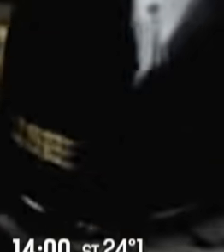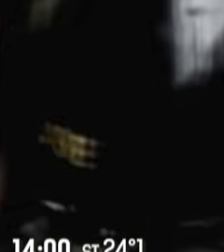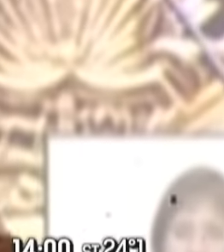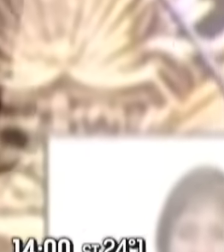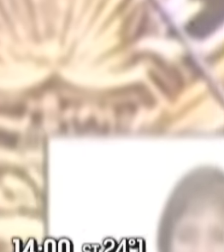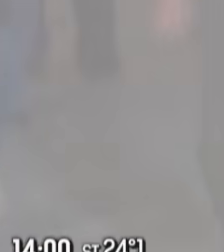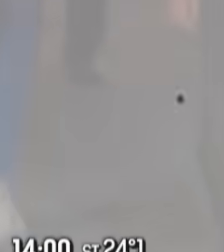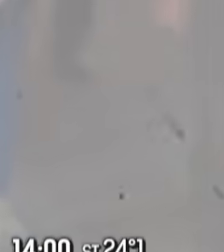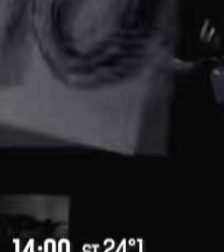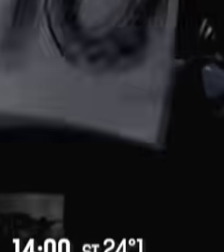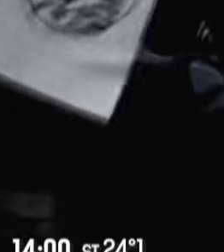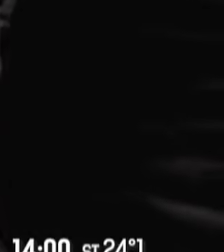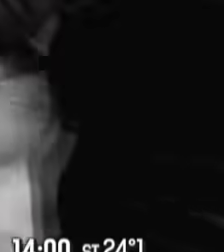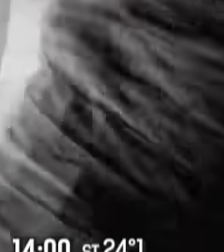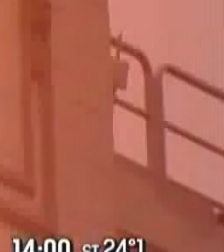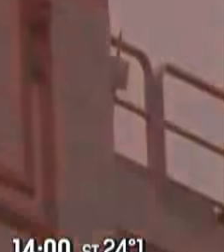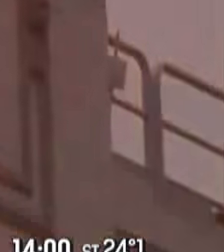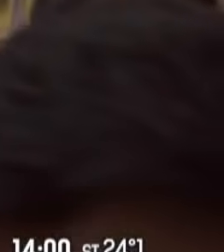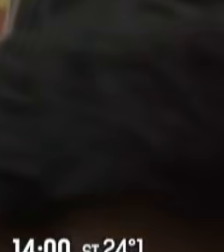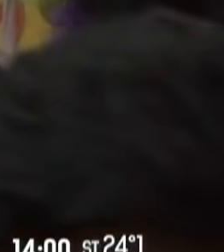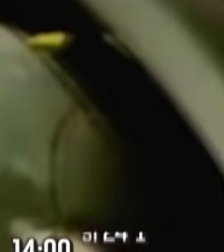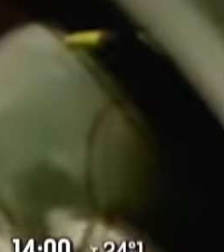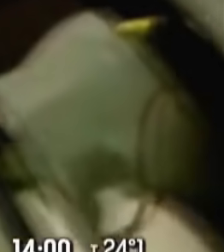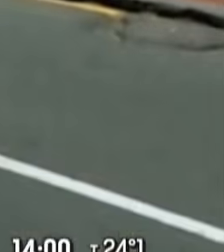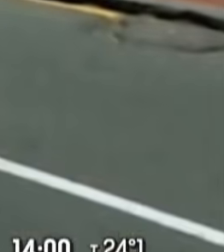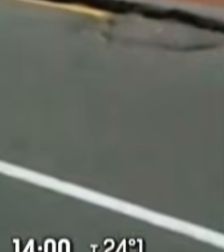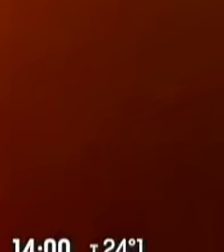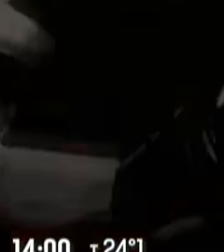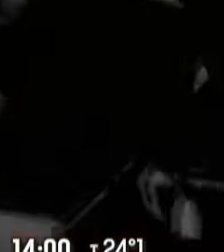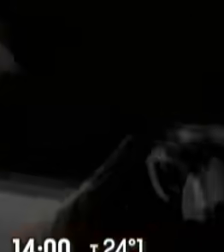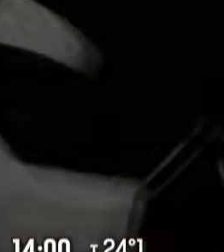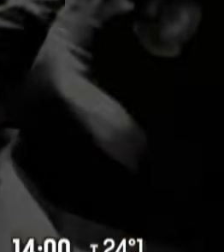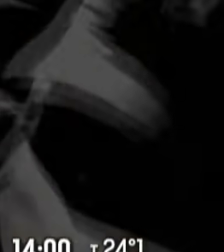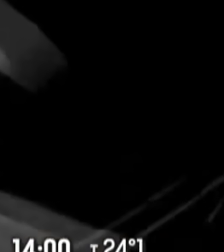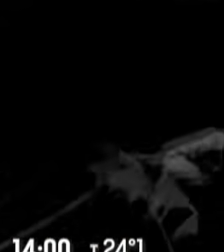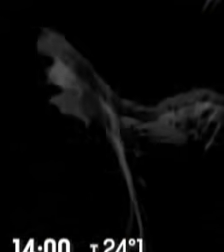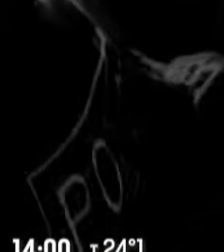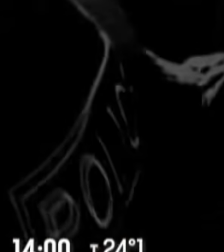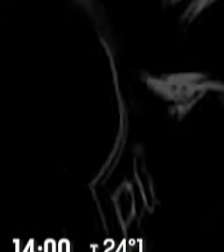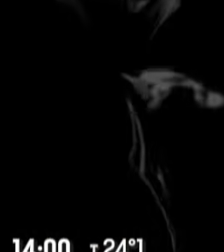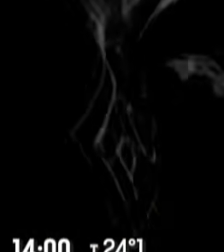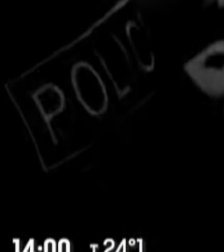causal prevista en el inciso segundo del artículo 113 de la Constitución Política del Perú. Manda de que